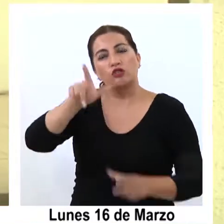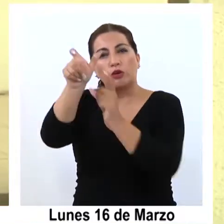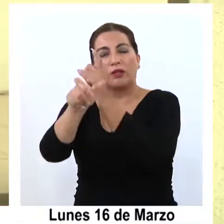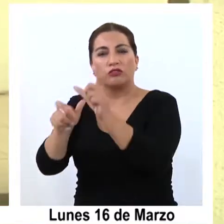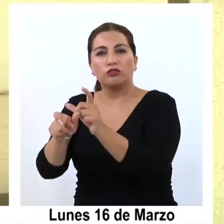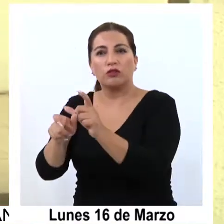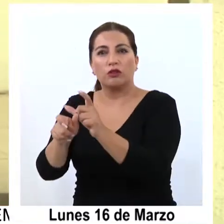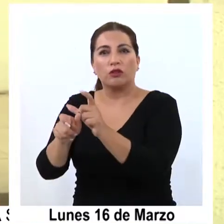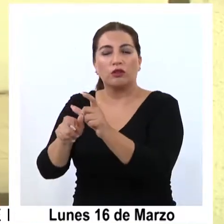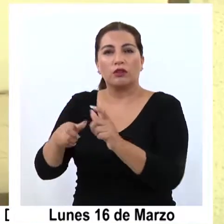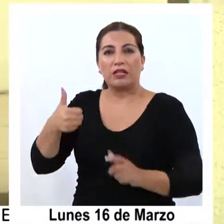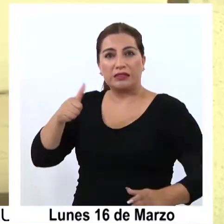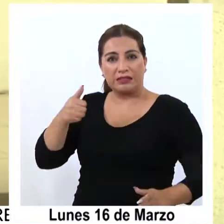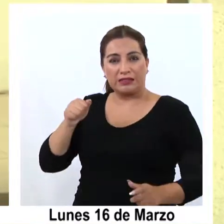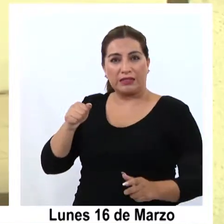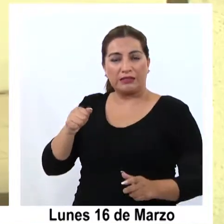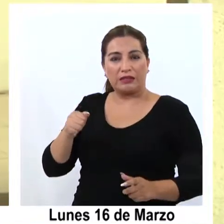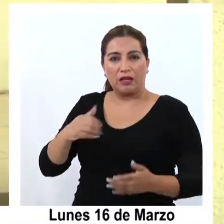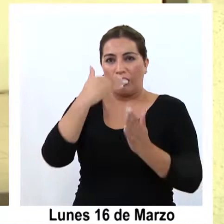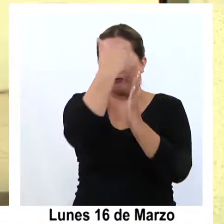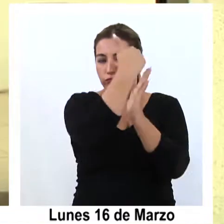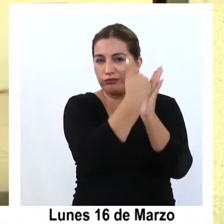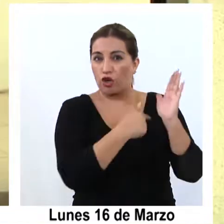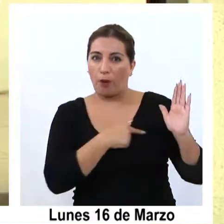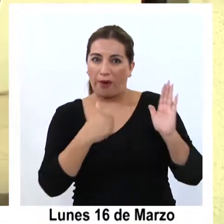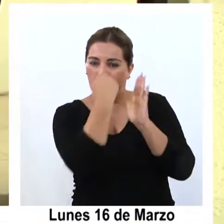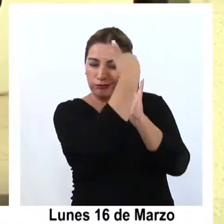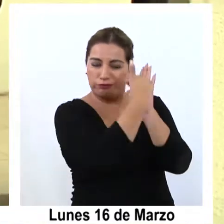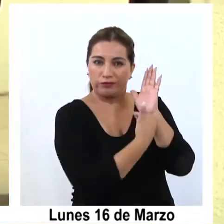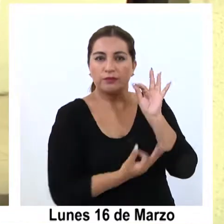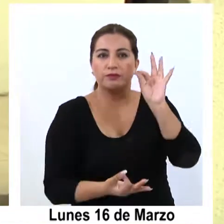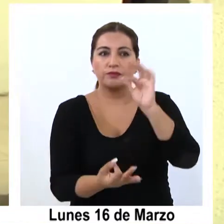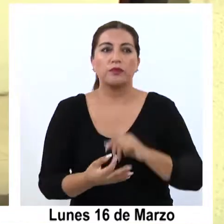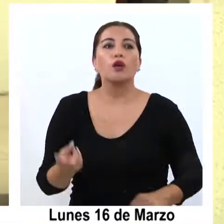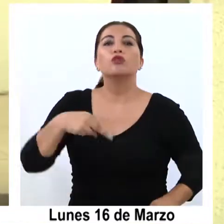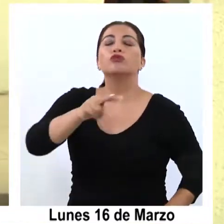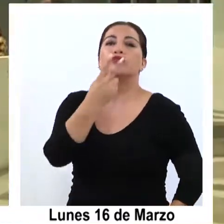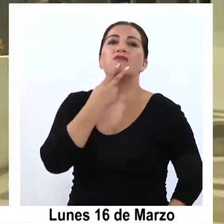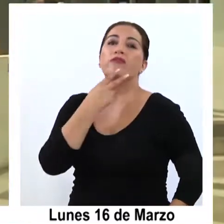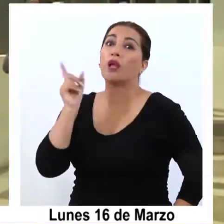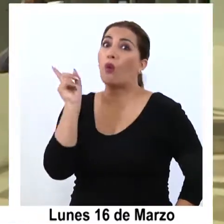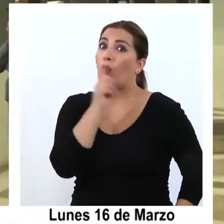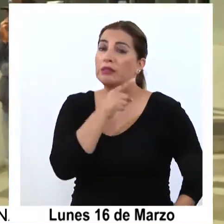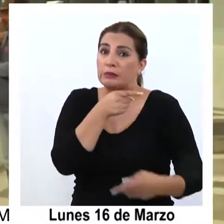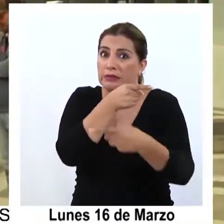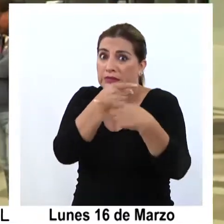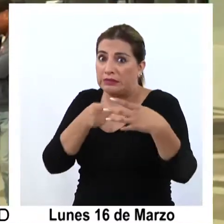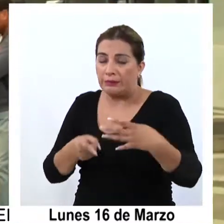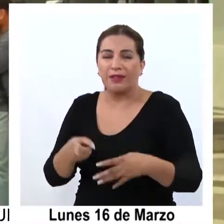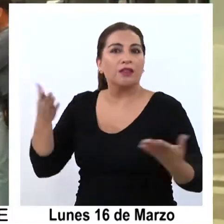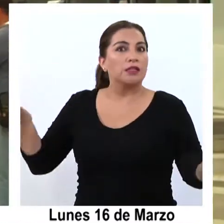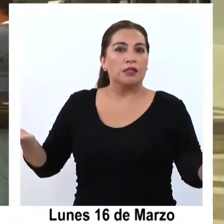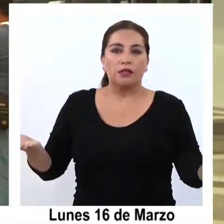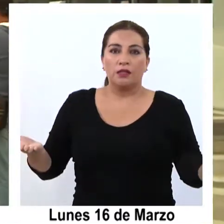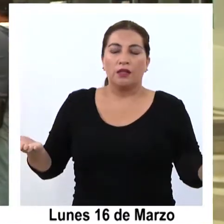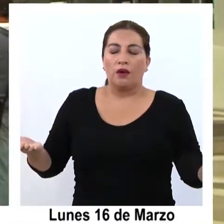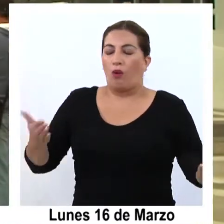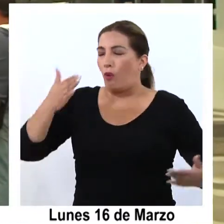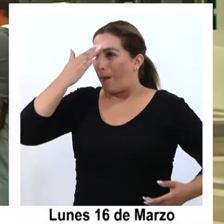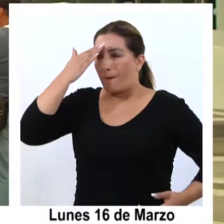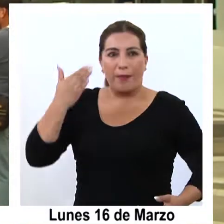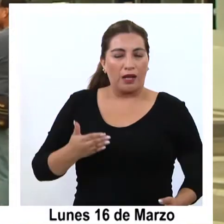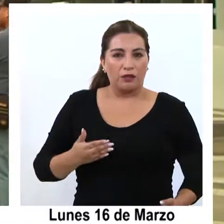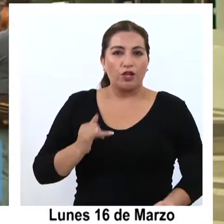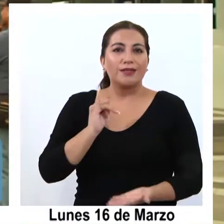personas, según lo que le entregó la sexta división el listado a Fiscalía. Lo que estamos viviendo la última semana es